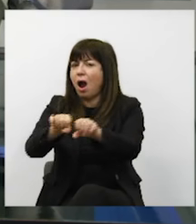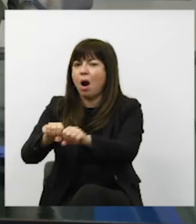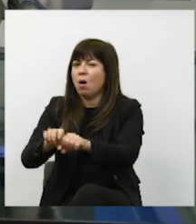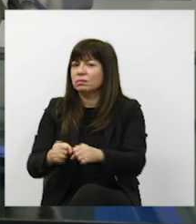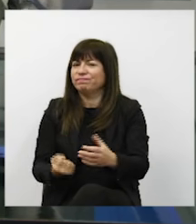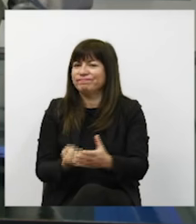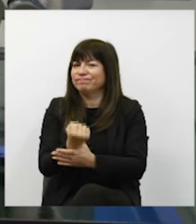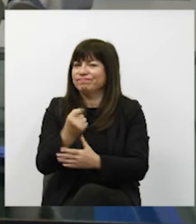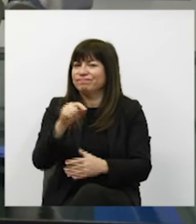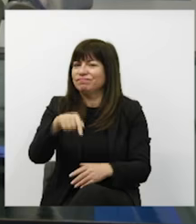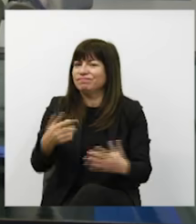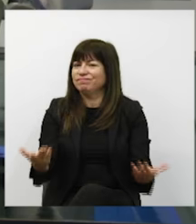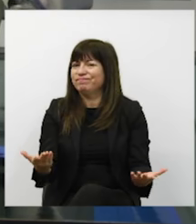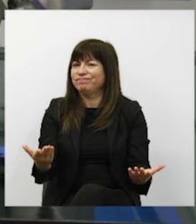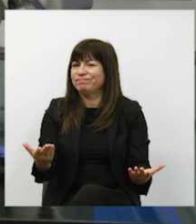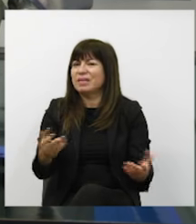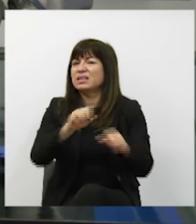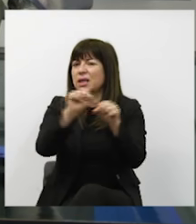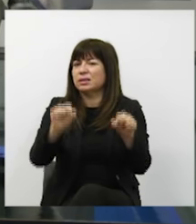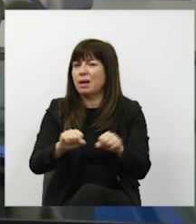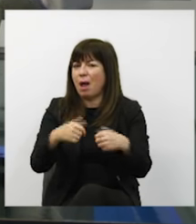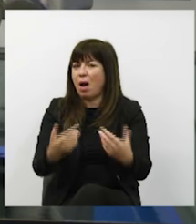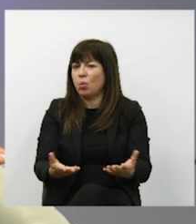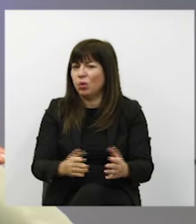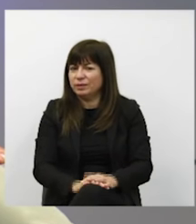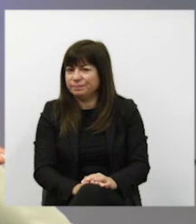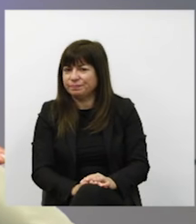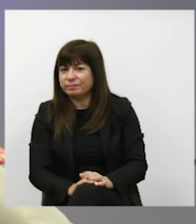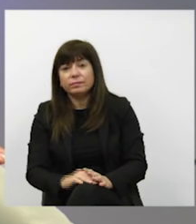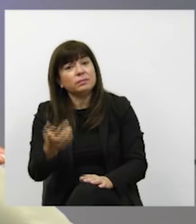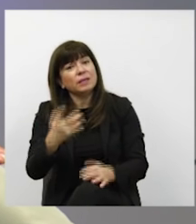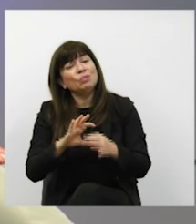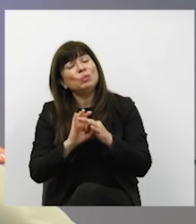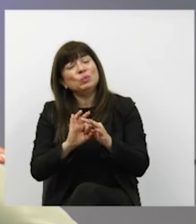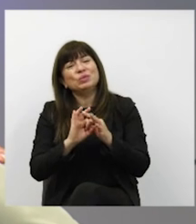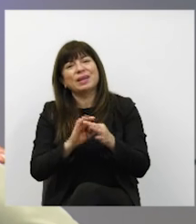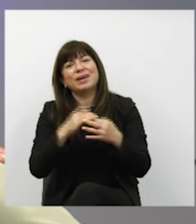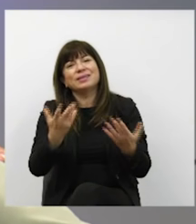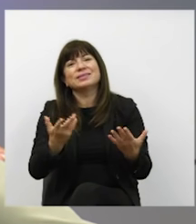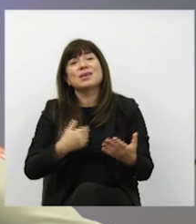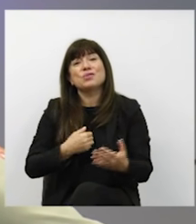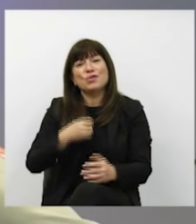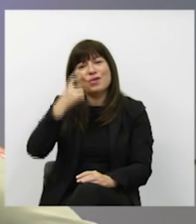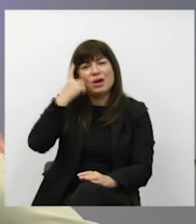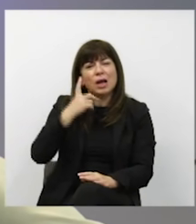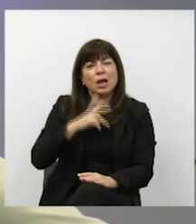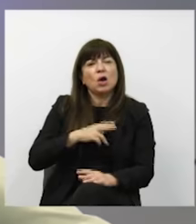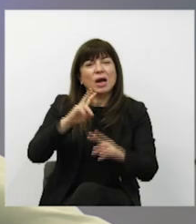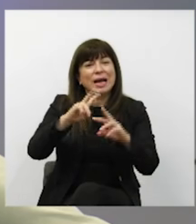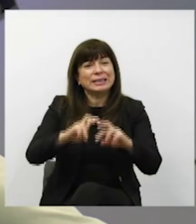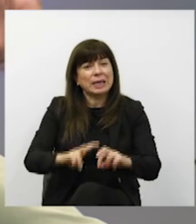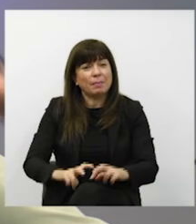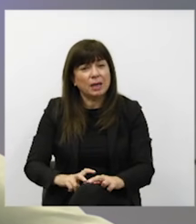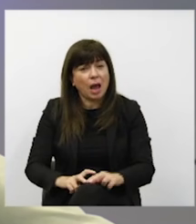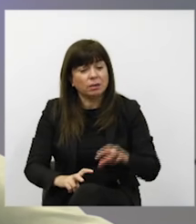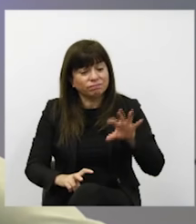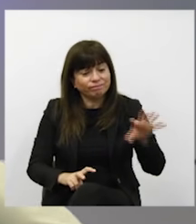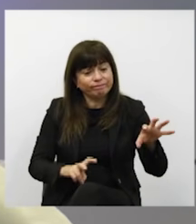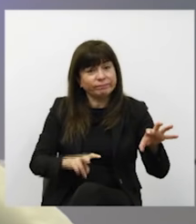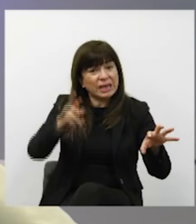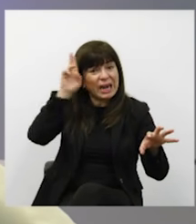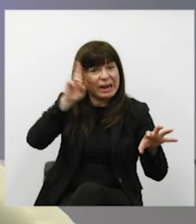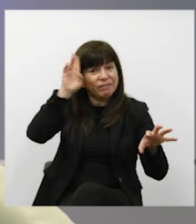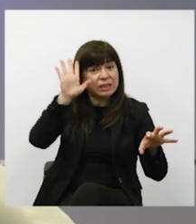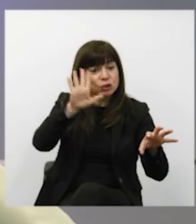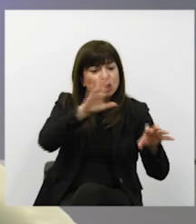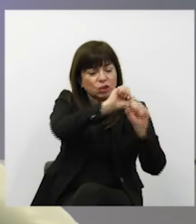régimen político. Gracias. Muchas gracias, Nicolás. Y yo creo que aquí tenemos que caminar y mascar chicle, porque por un lado tenemos esta reflexión